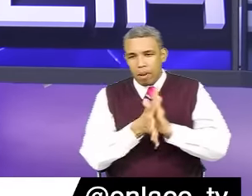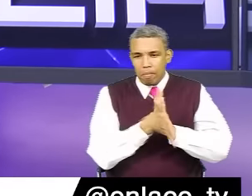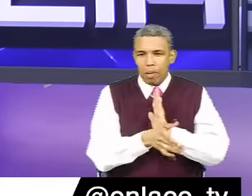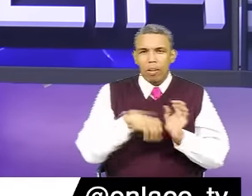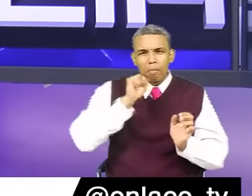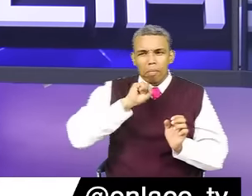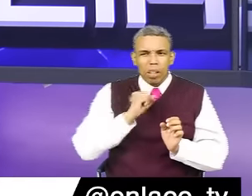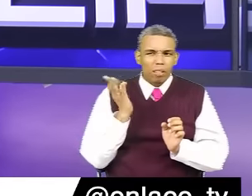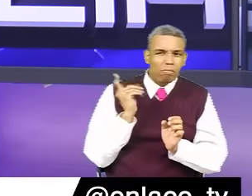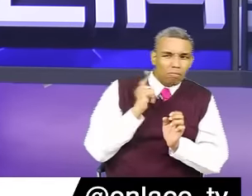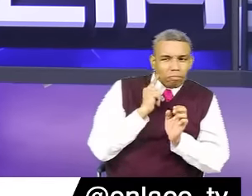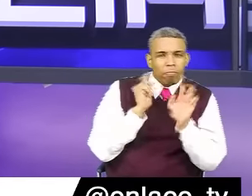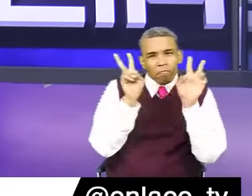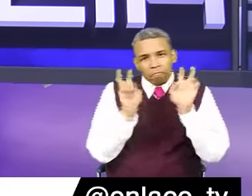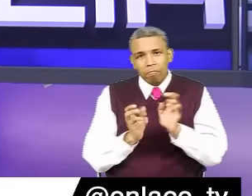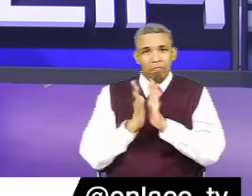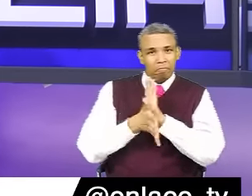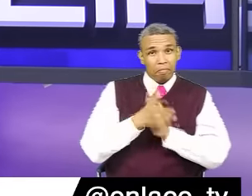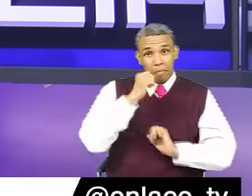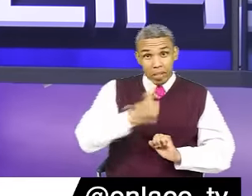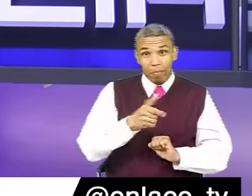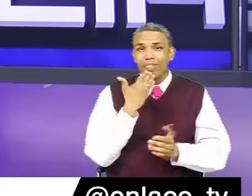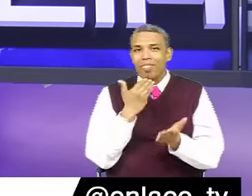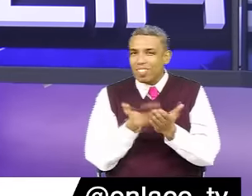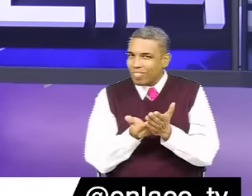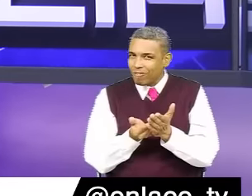en nuestra ciudad y región. A ustedes, gracias como